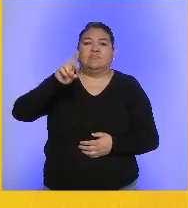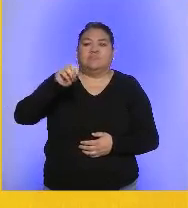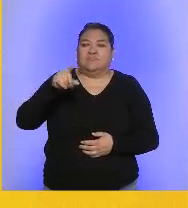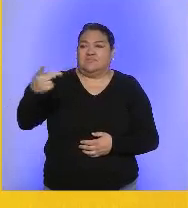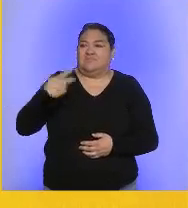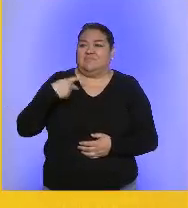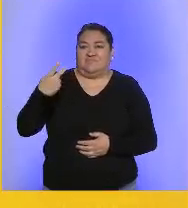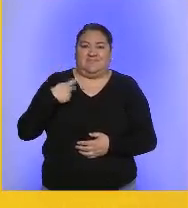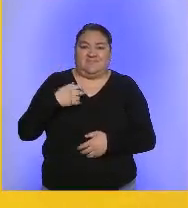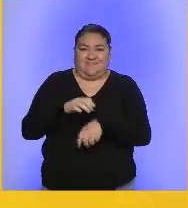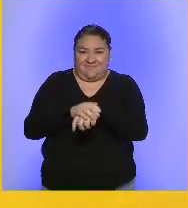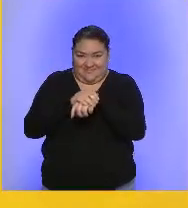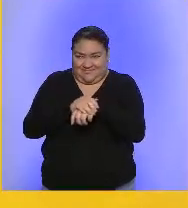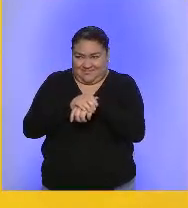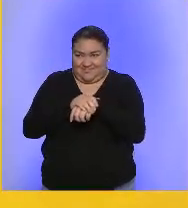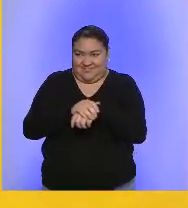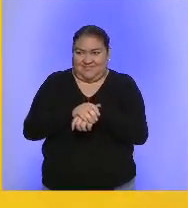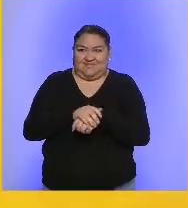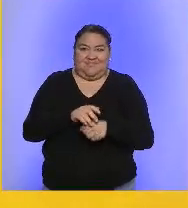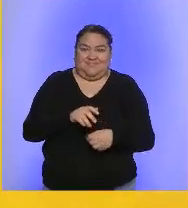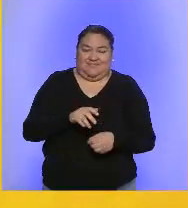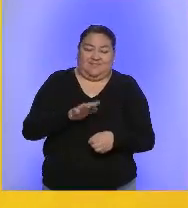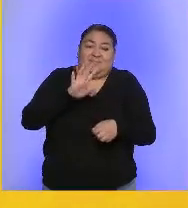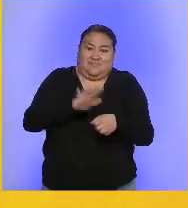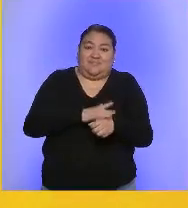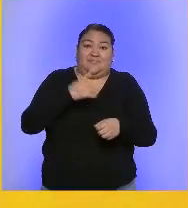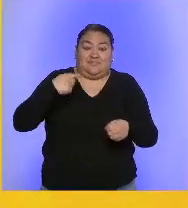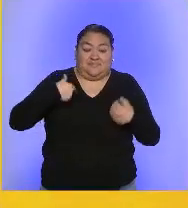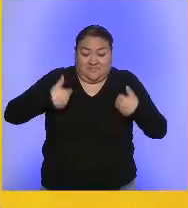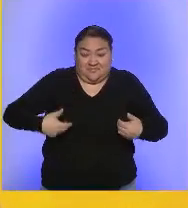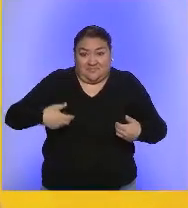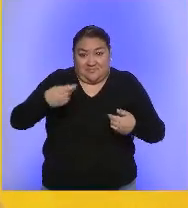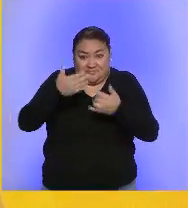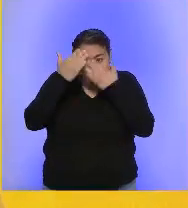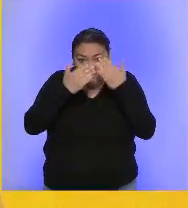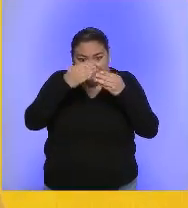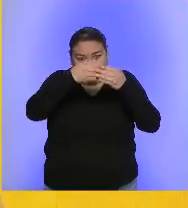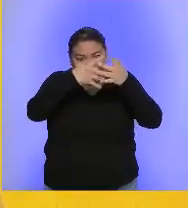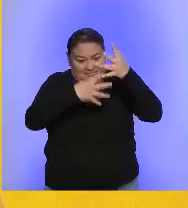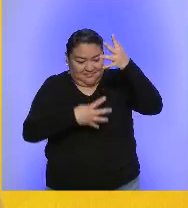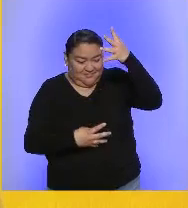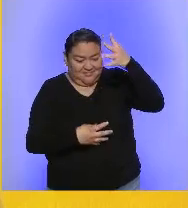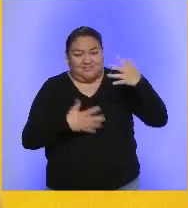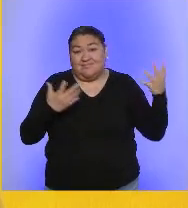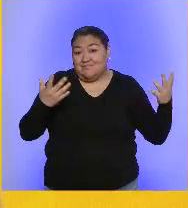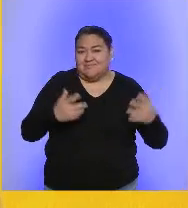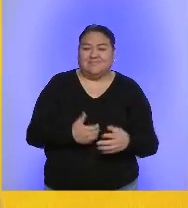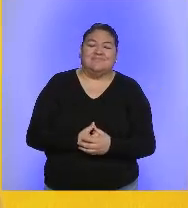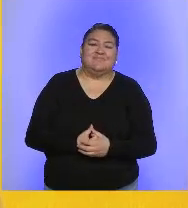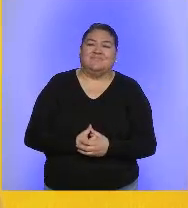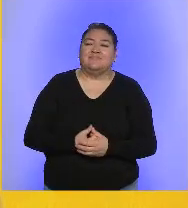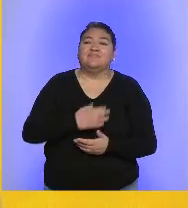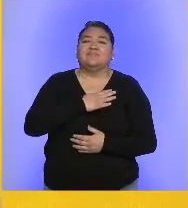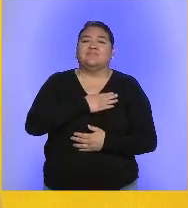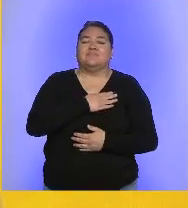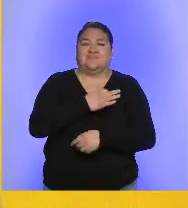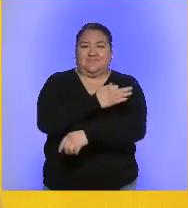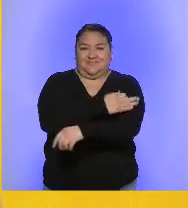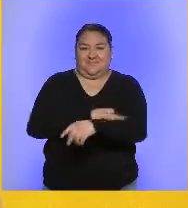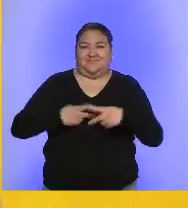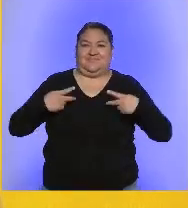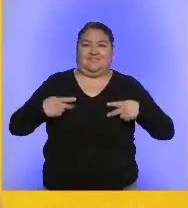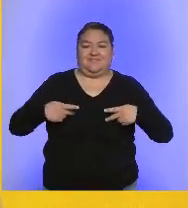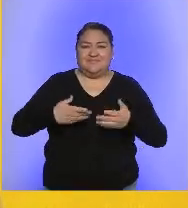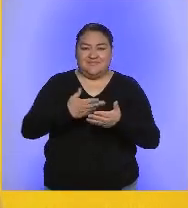presentación de su servidora. Muy buenas tardes tengan todos ustedes. Es un gusto estar en esta